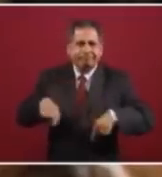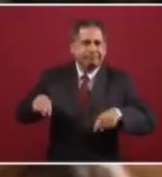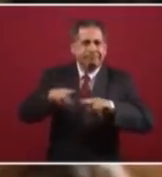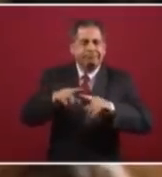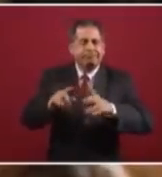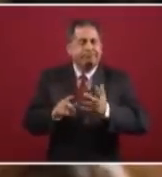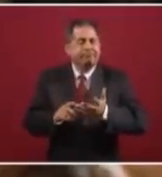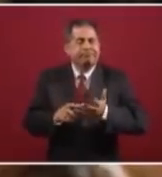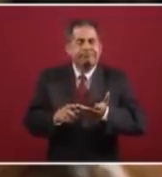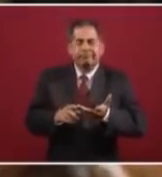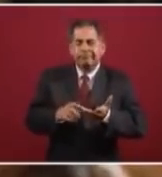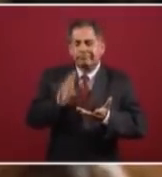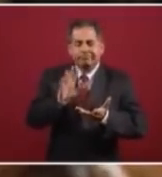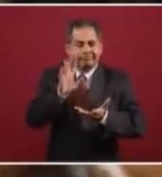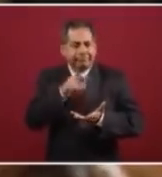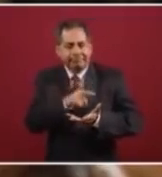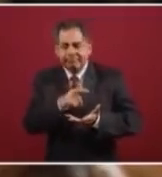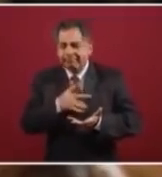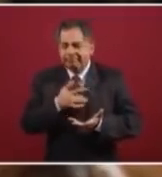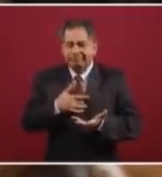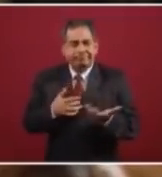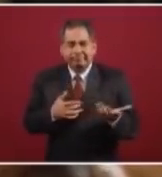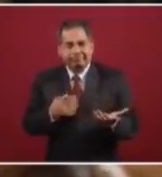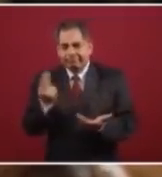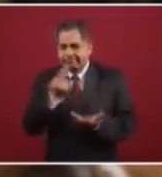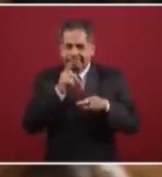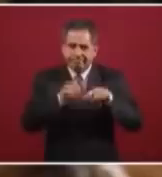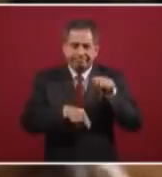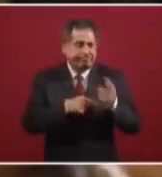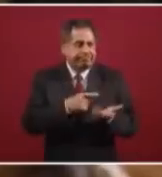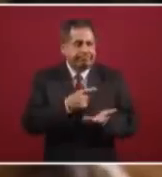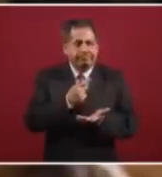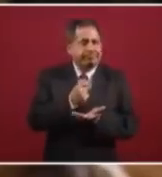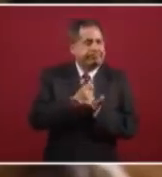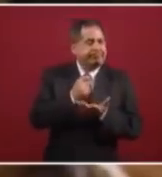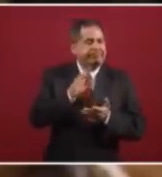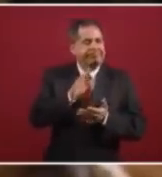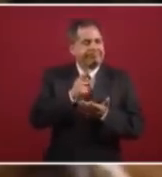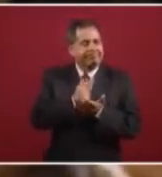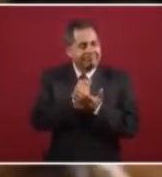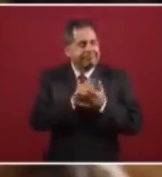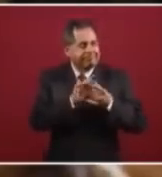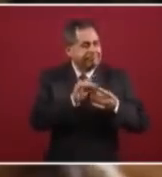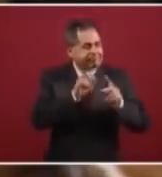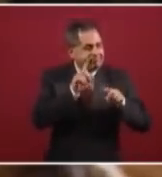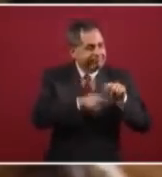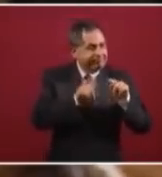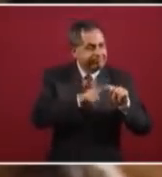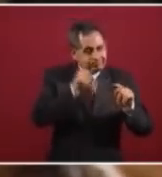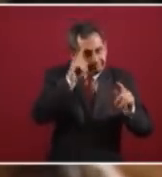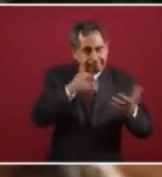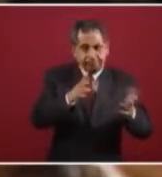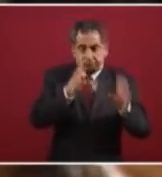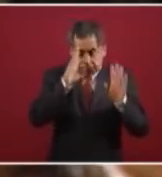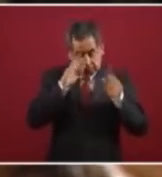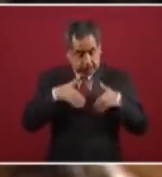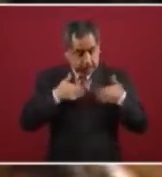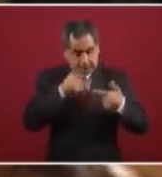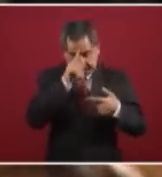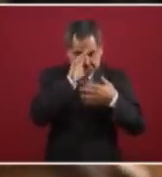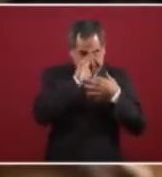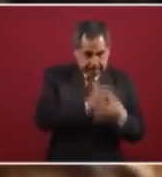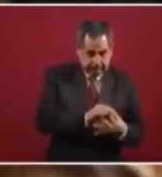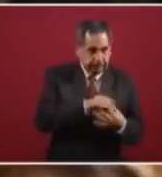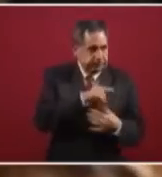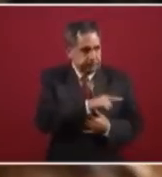intensiva, y por buenos motivos, la pérdida simultánea de confianza en el liberalismo y la